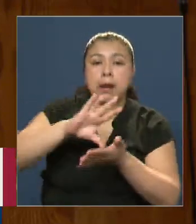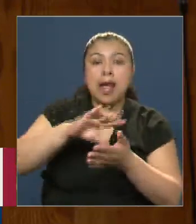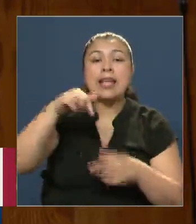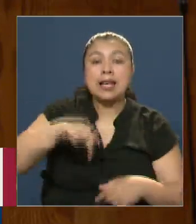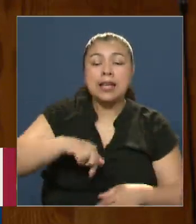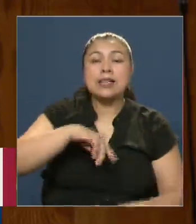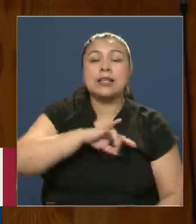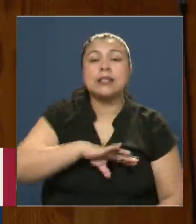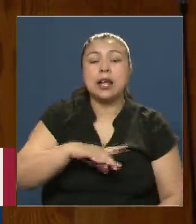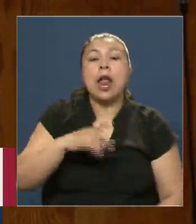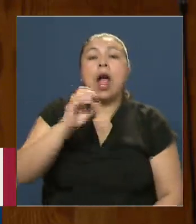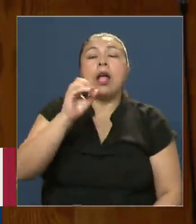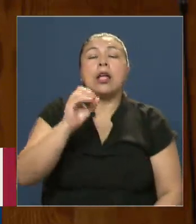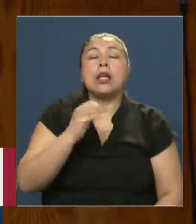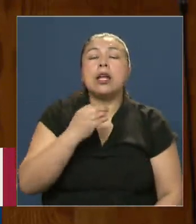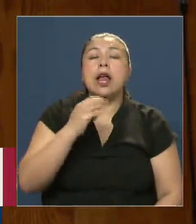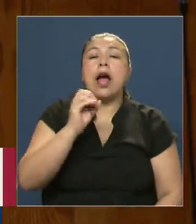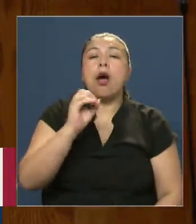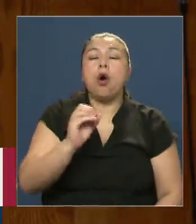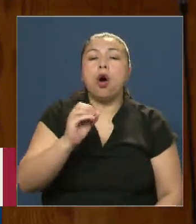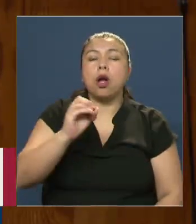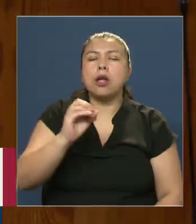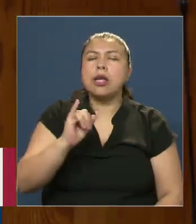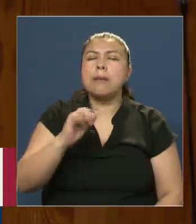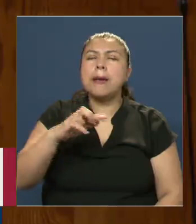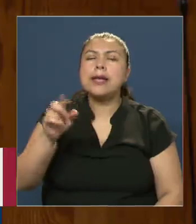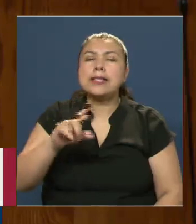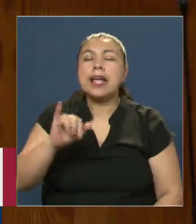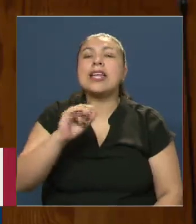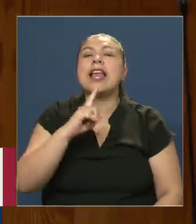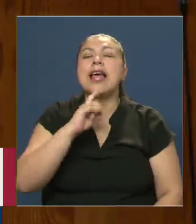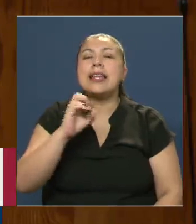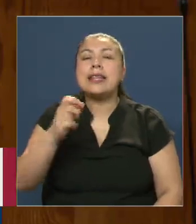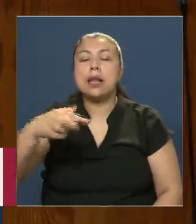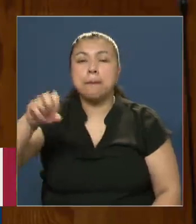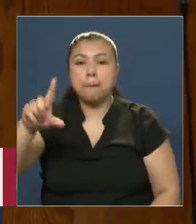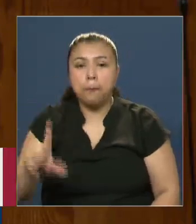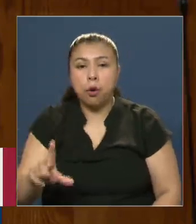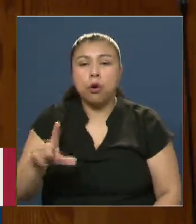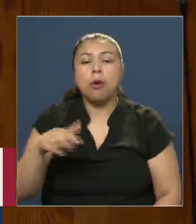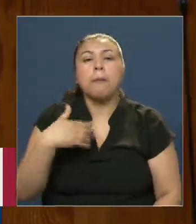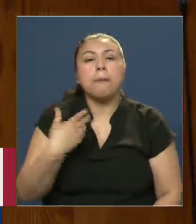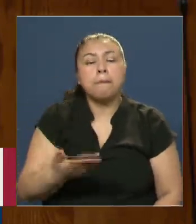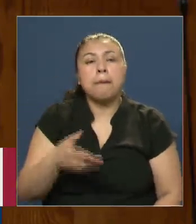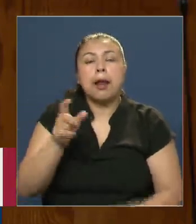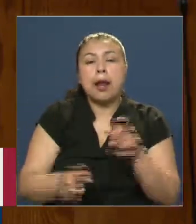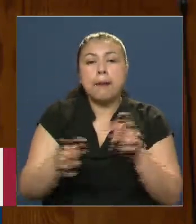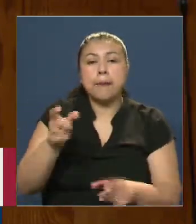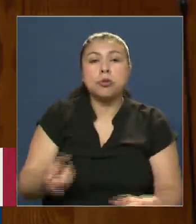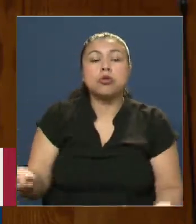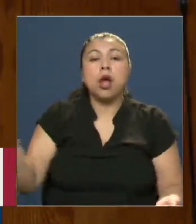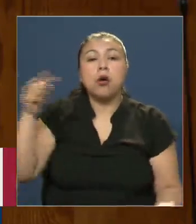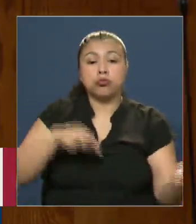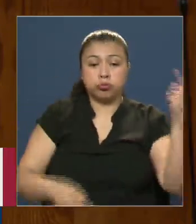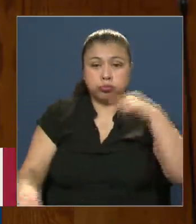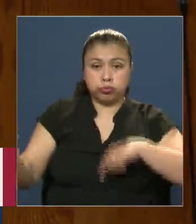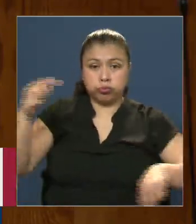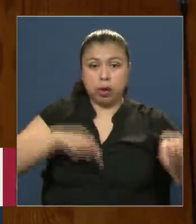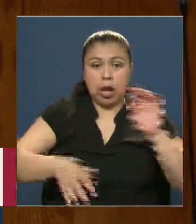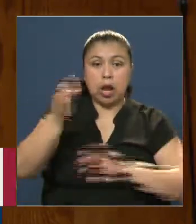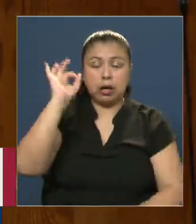la OIPC Interpol relativo a los privilegios e inmunidades para los asistentes a dichas